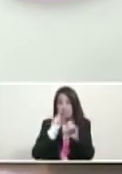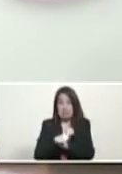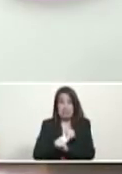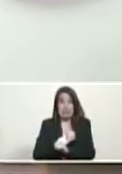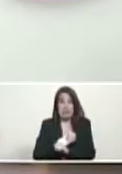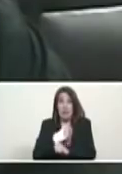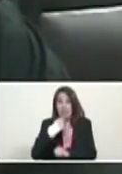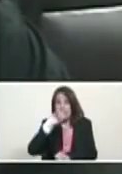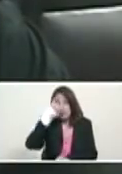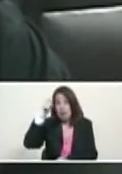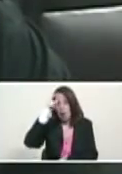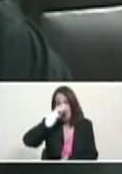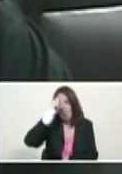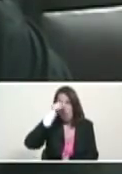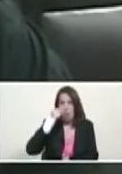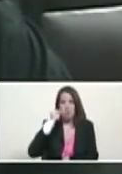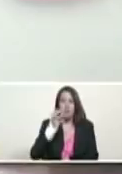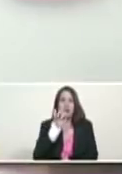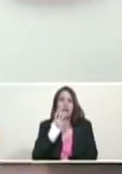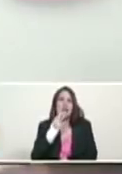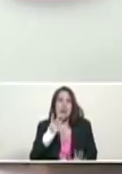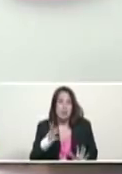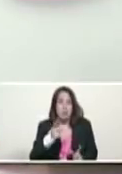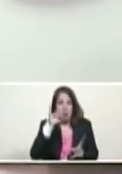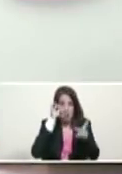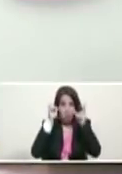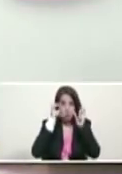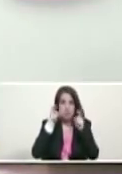suceder nunca en Venezuela. Escúchenme bien.